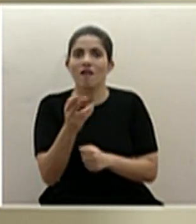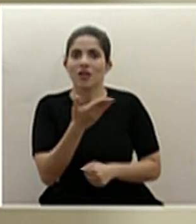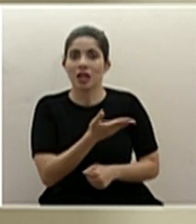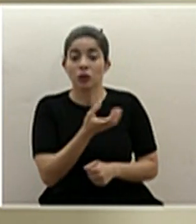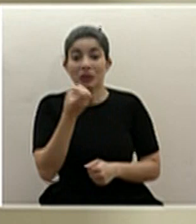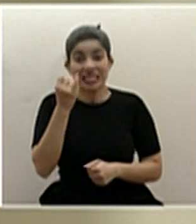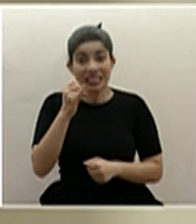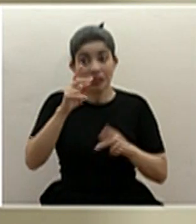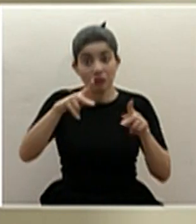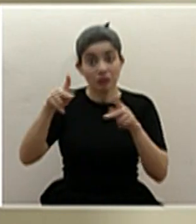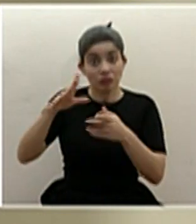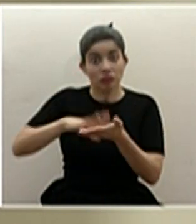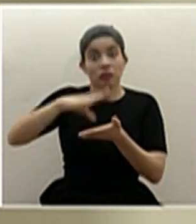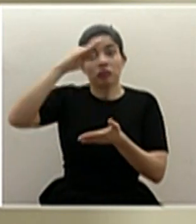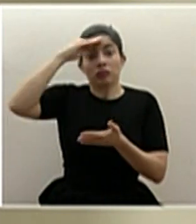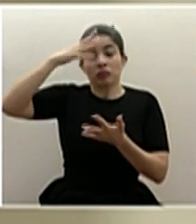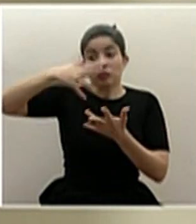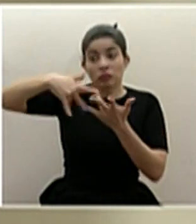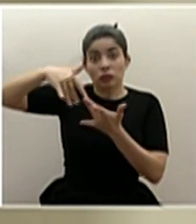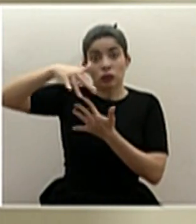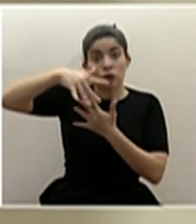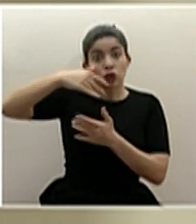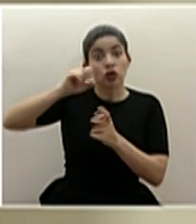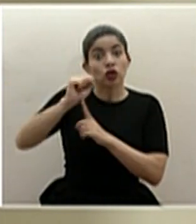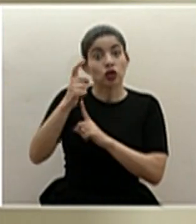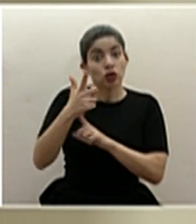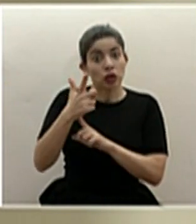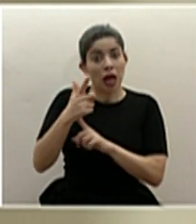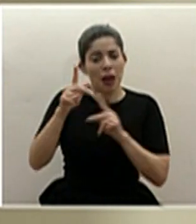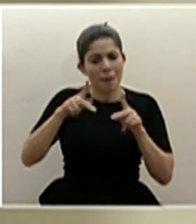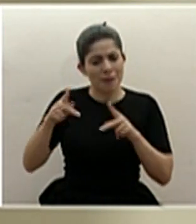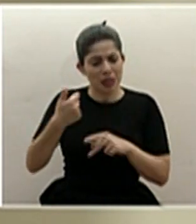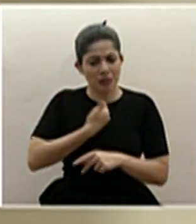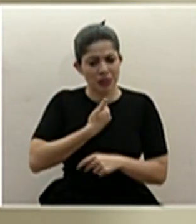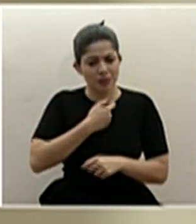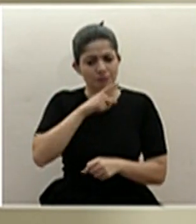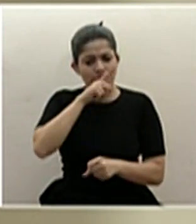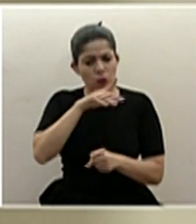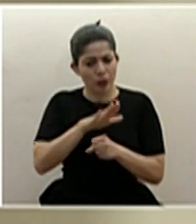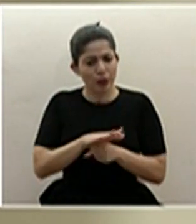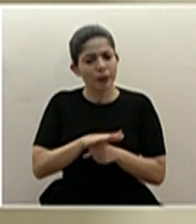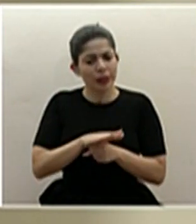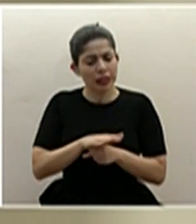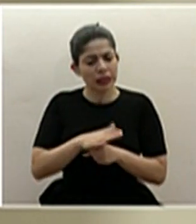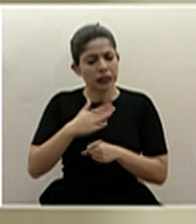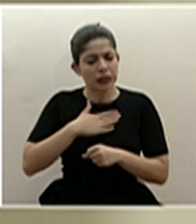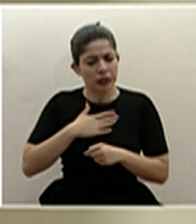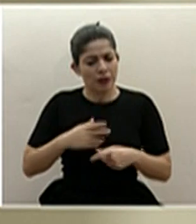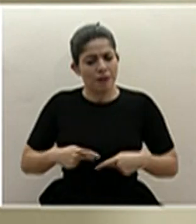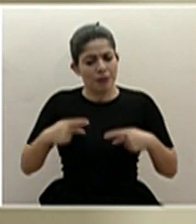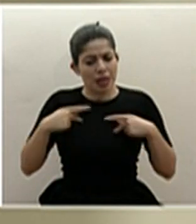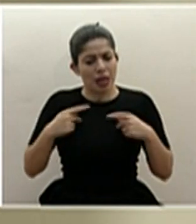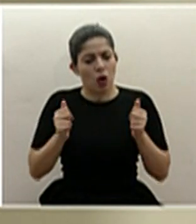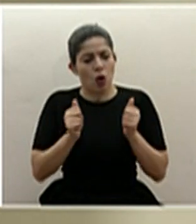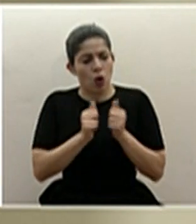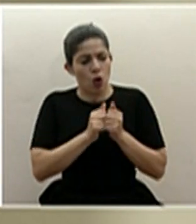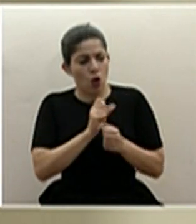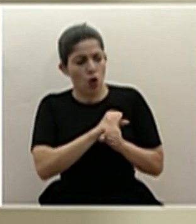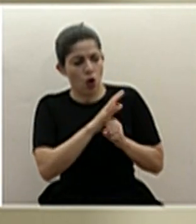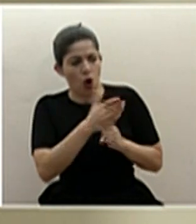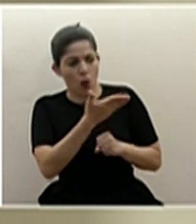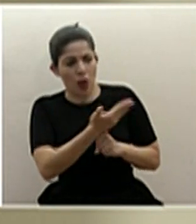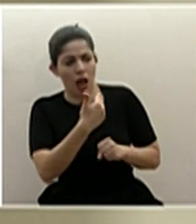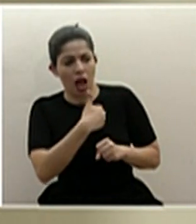comportamiento social sostenido, en donde hay un compromiso de vivir en medio del COVID-19, donde